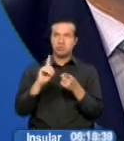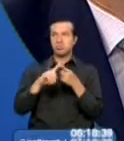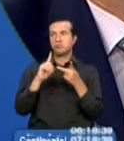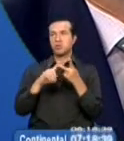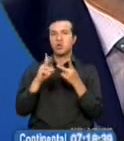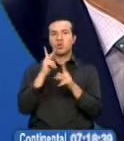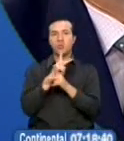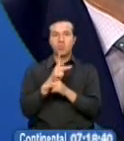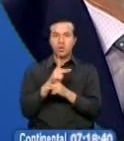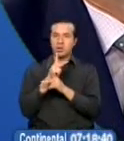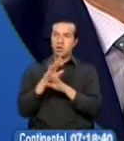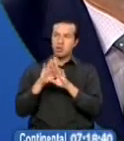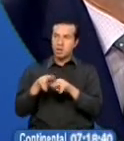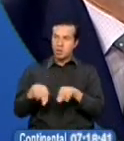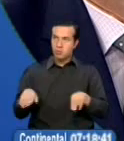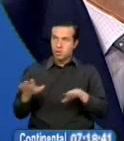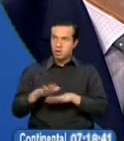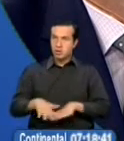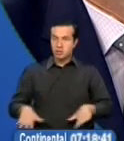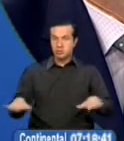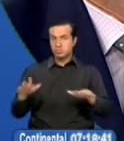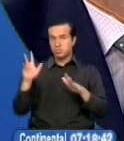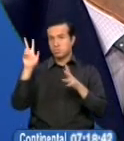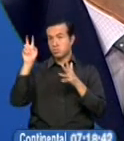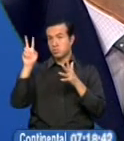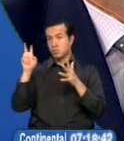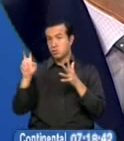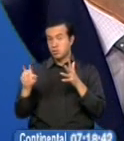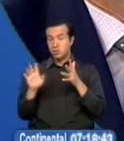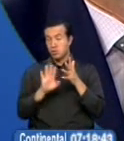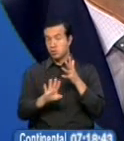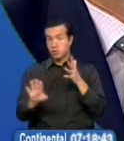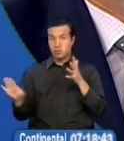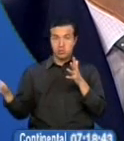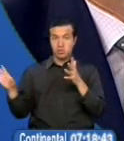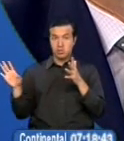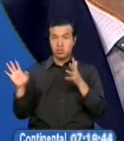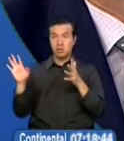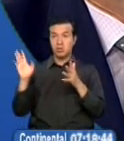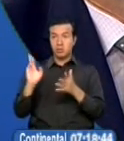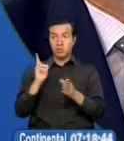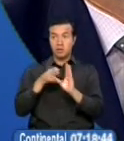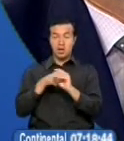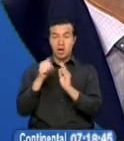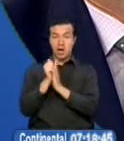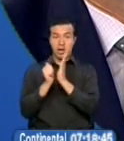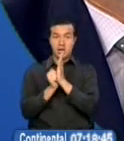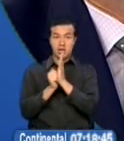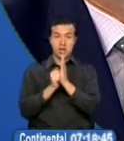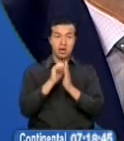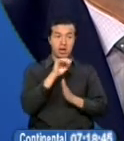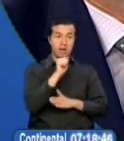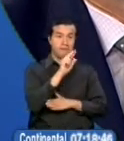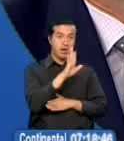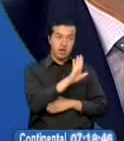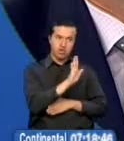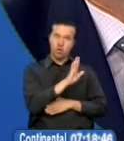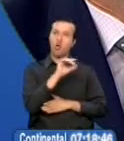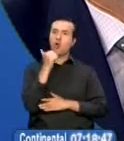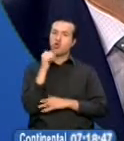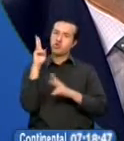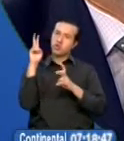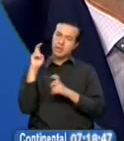el cuidado del medio ambiente y cosas de ese estilo que no hacían parte de la agenda de negociación con la FARC y que pueden